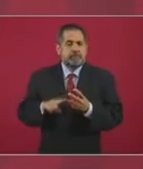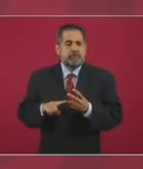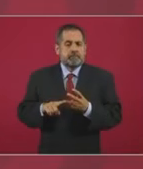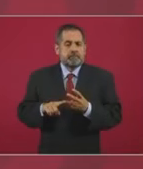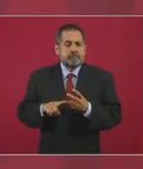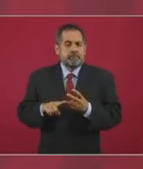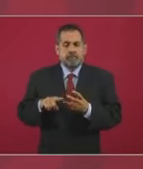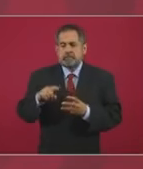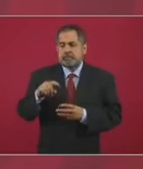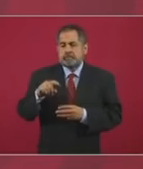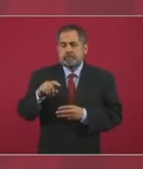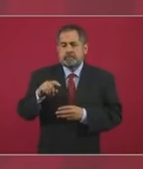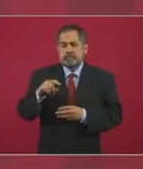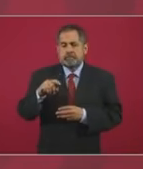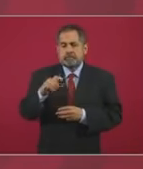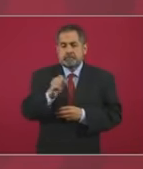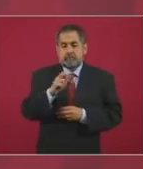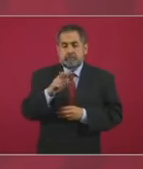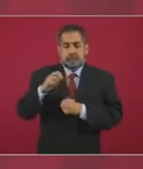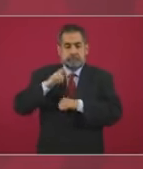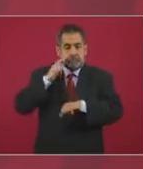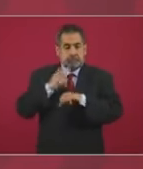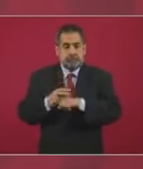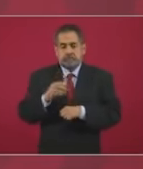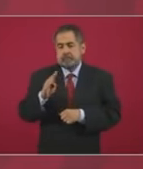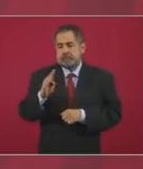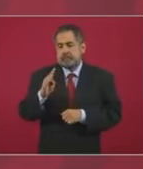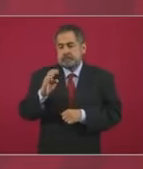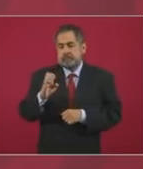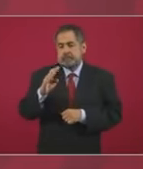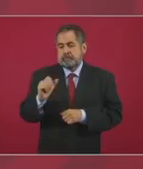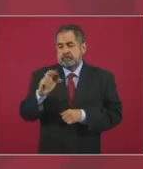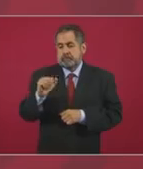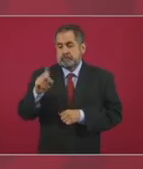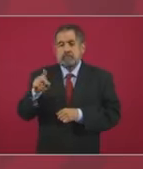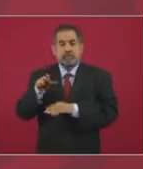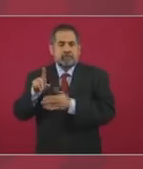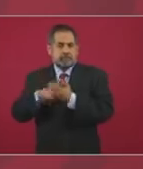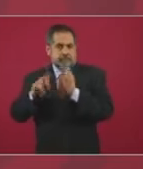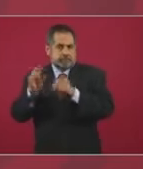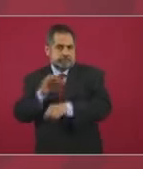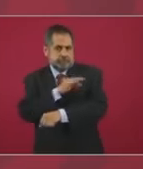Marcelo Ebrard para el tema de las vacunas,